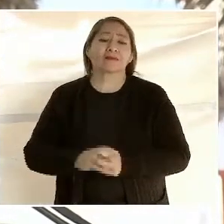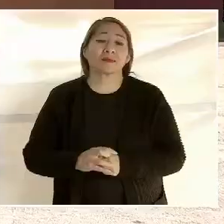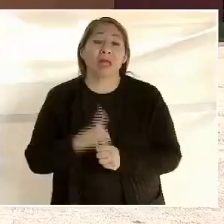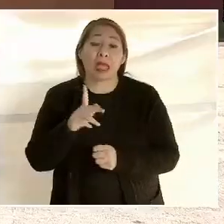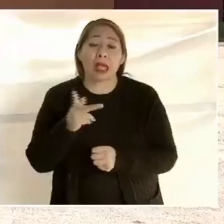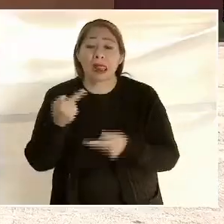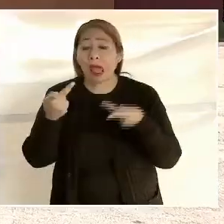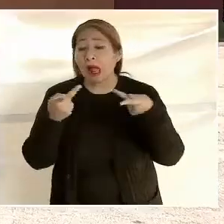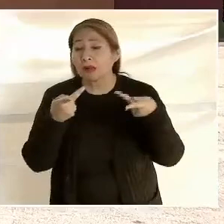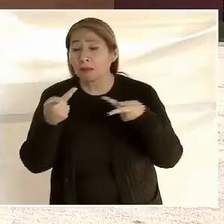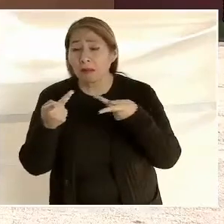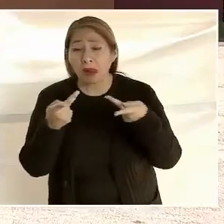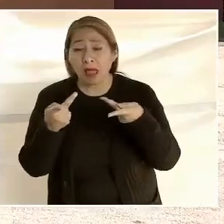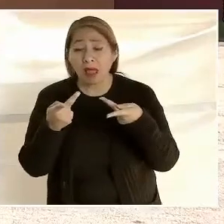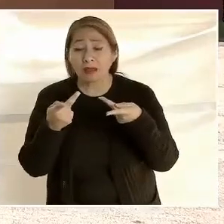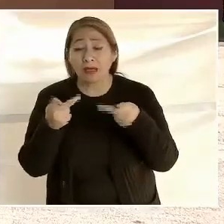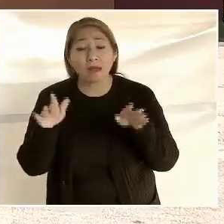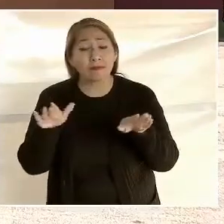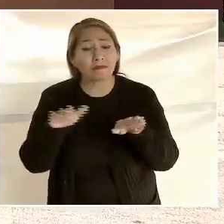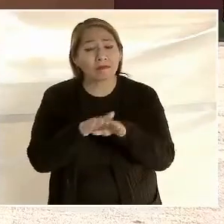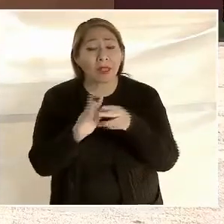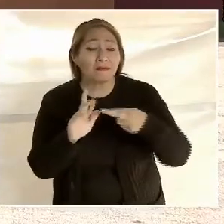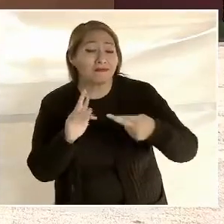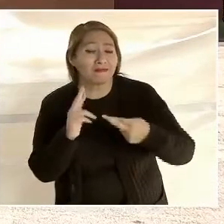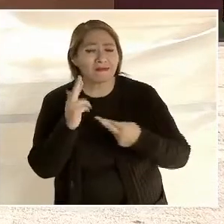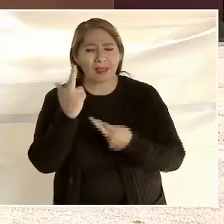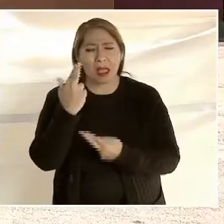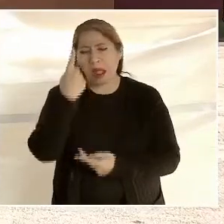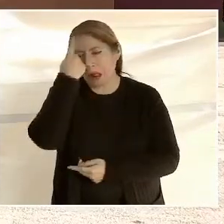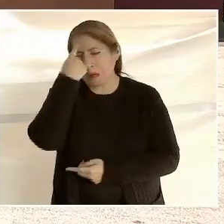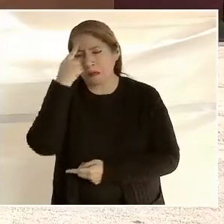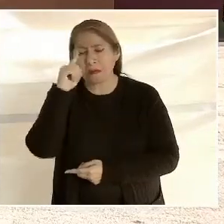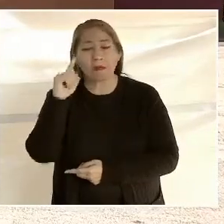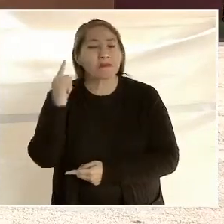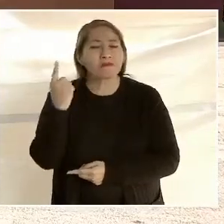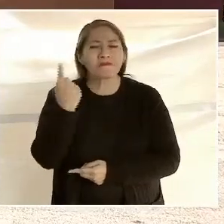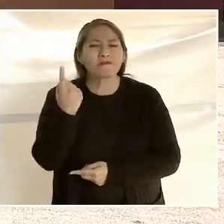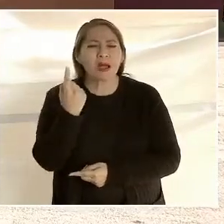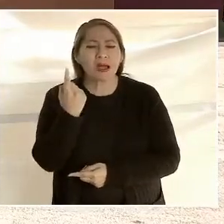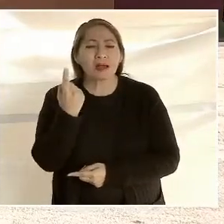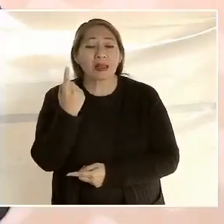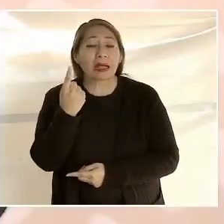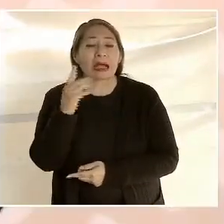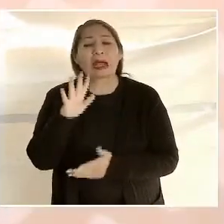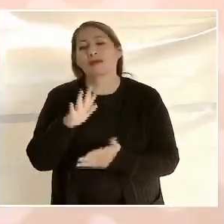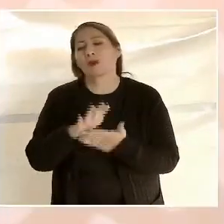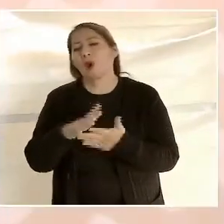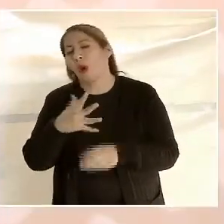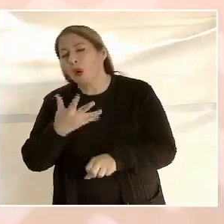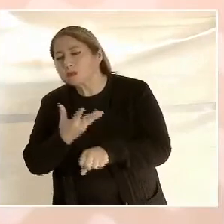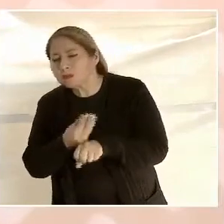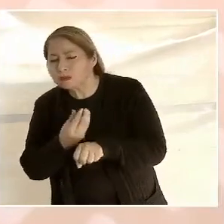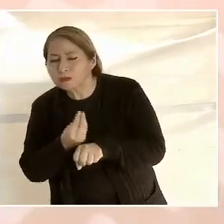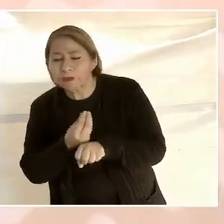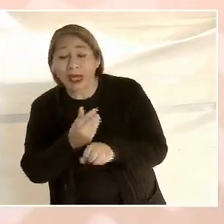el plan revolucionario para restablecer la legalidad